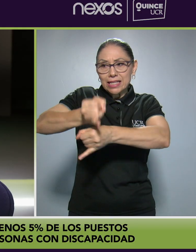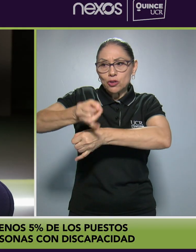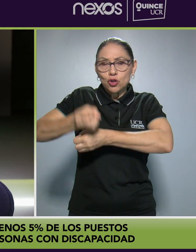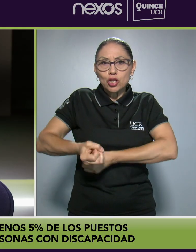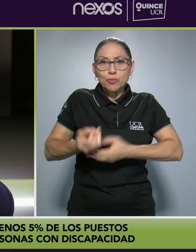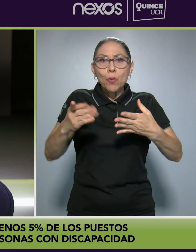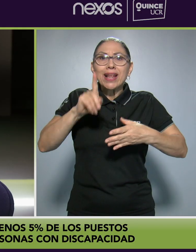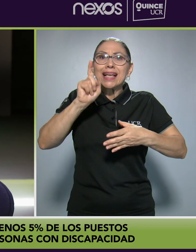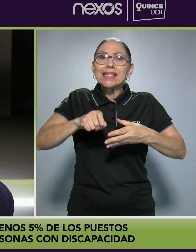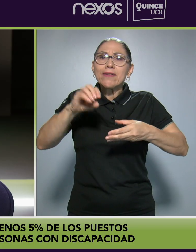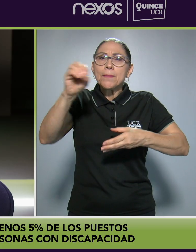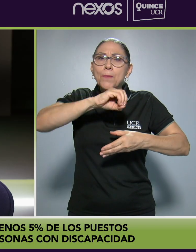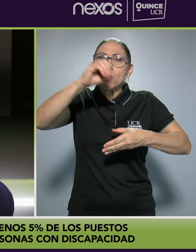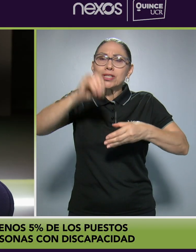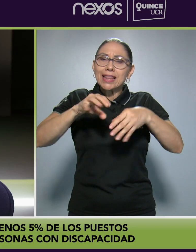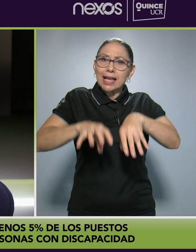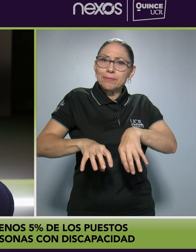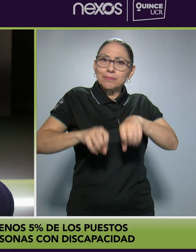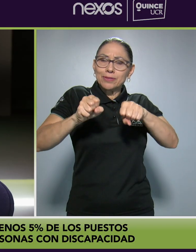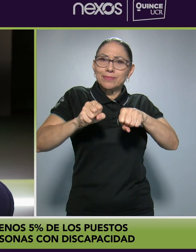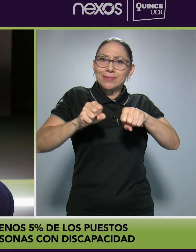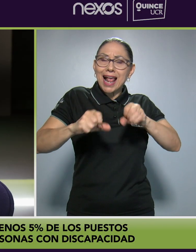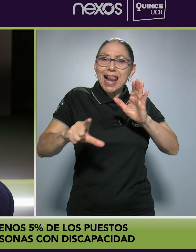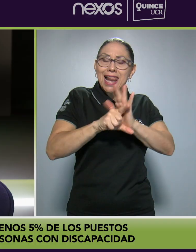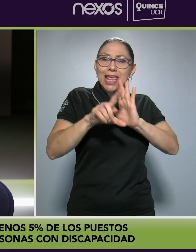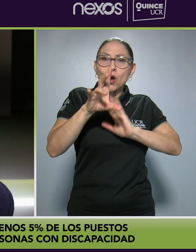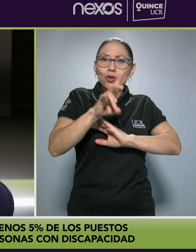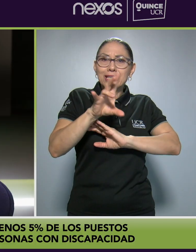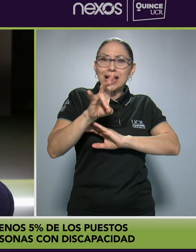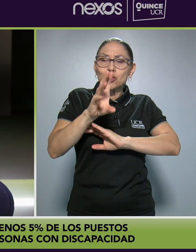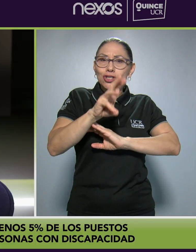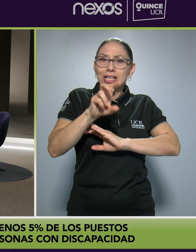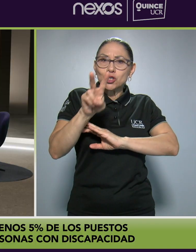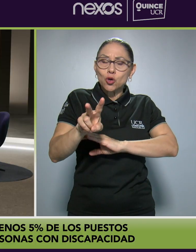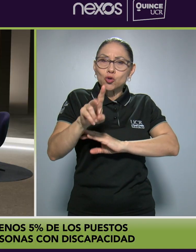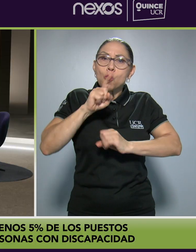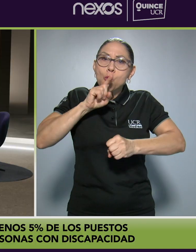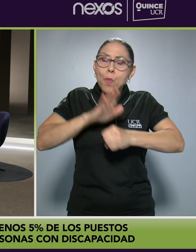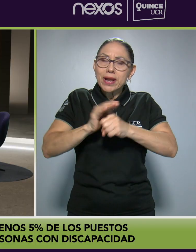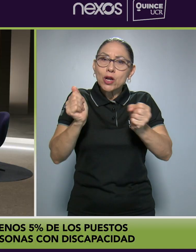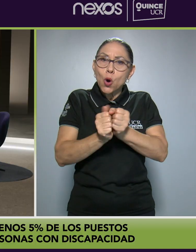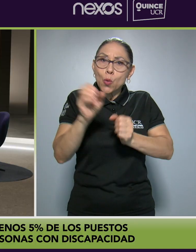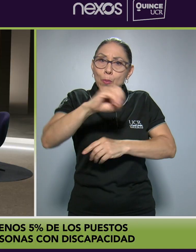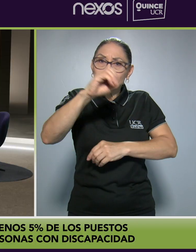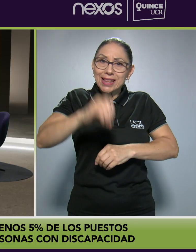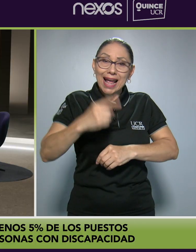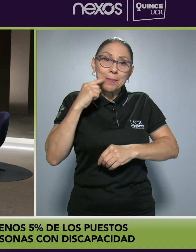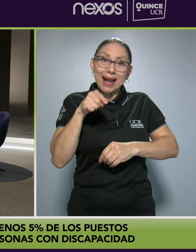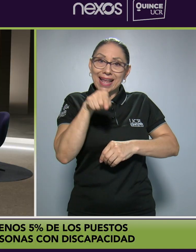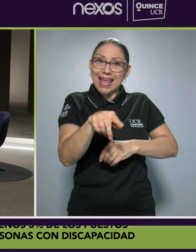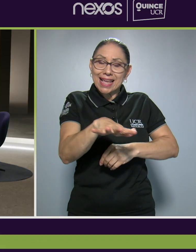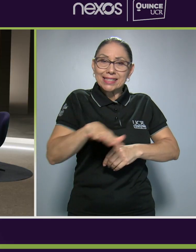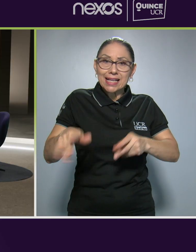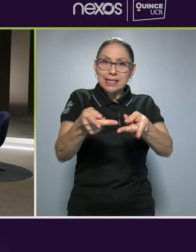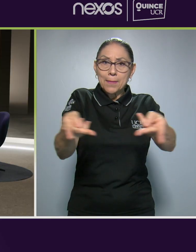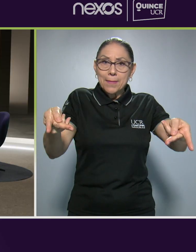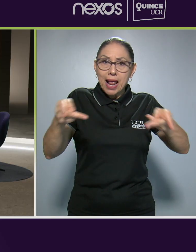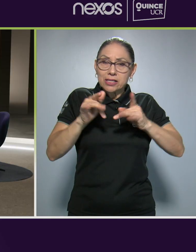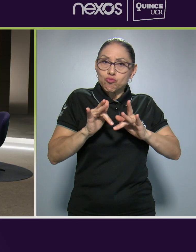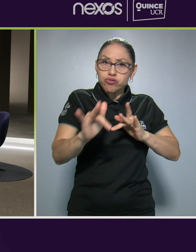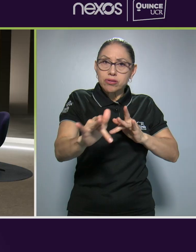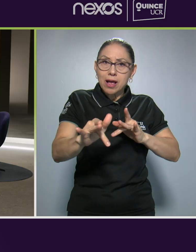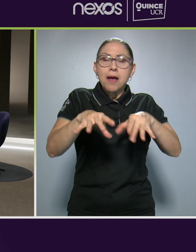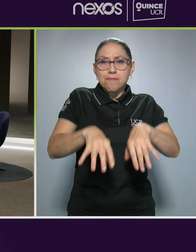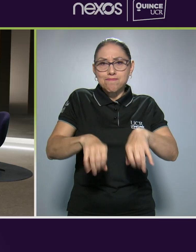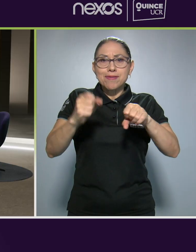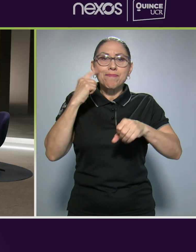en el cumplimiento de la ley, la 8862, para que se reserven para personas con discapacidad. Y ese es un indicador